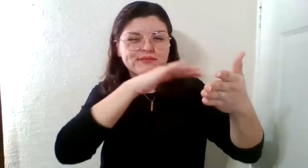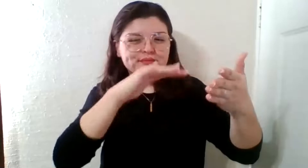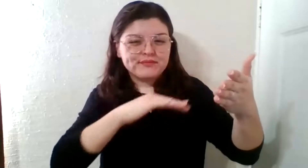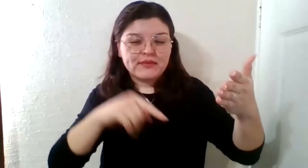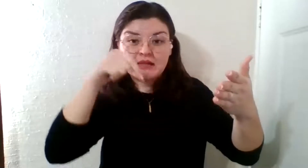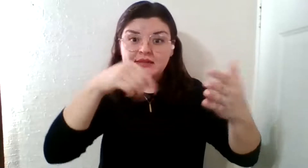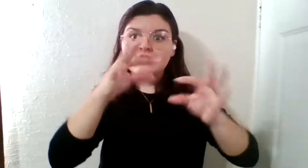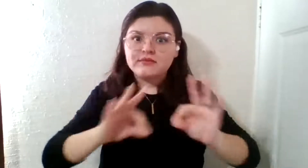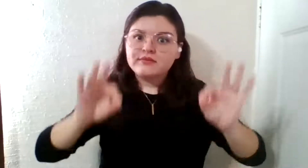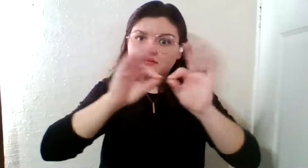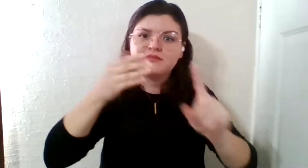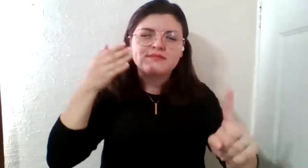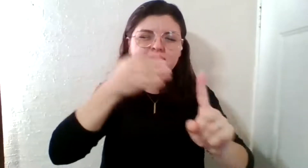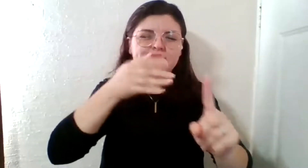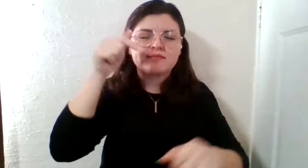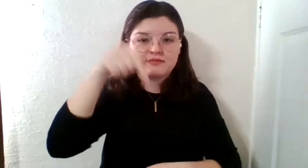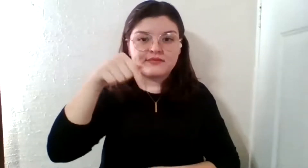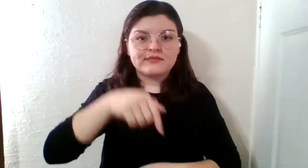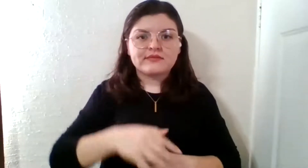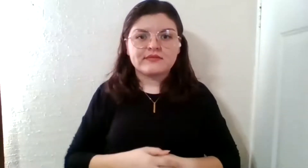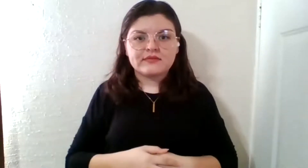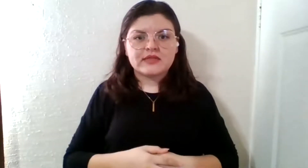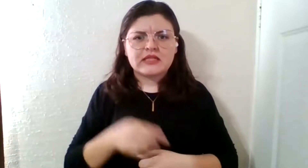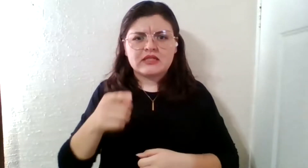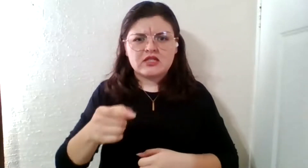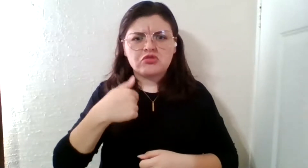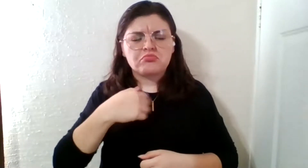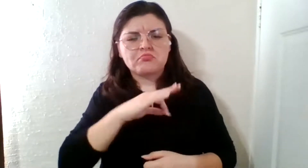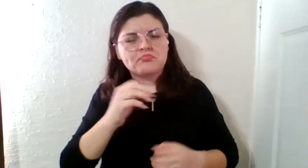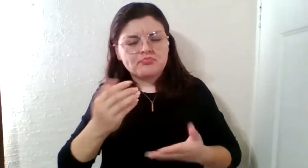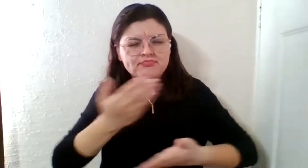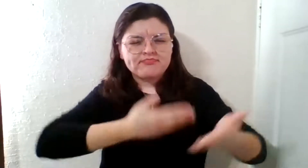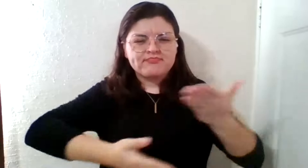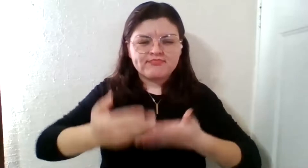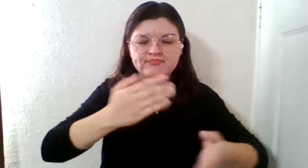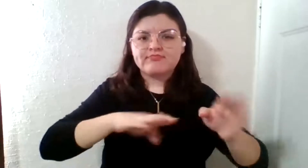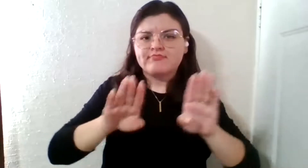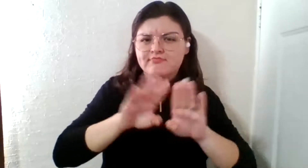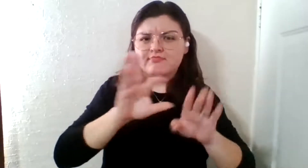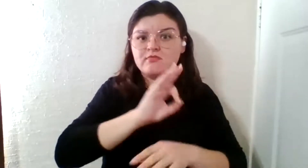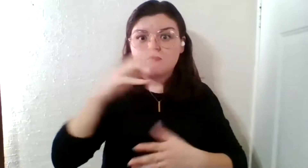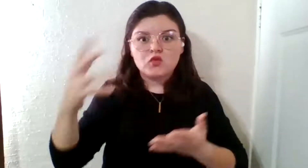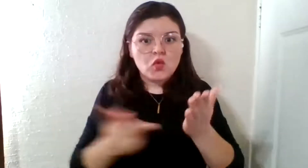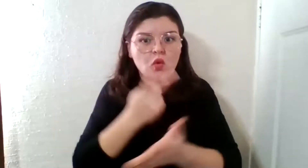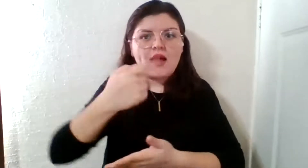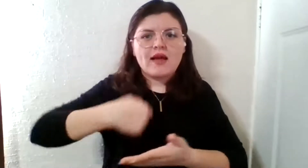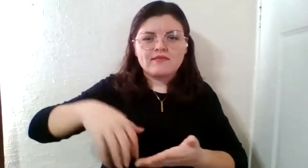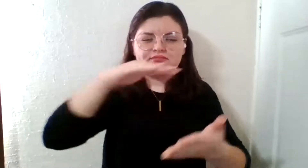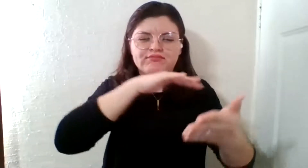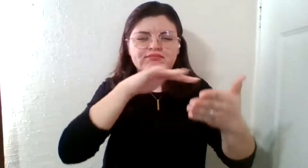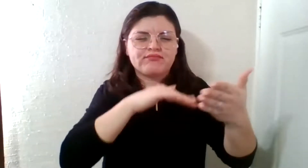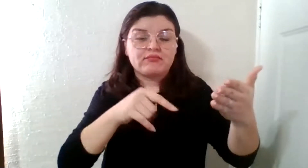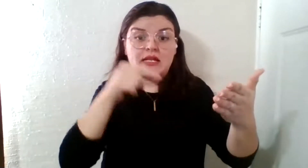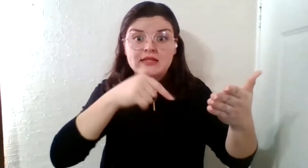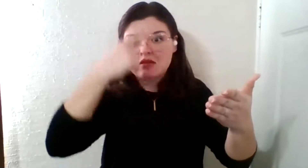este momento aquí, el que les pueda compartir cómo es que podemos rescatar la lectura o cómo es que la lectura puede